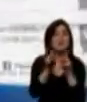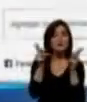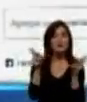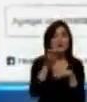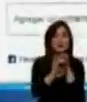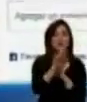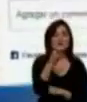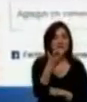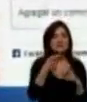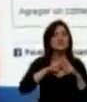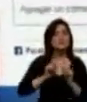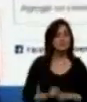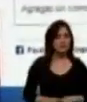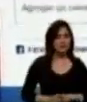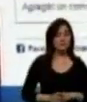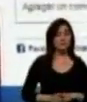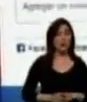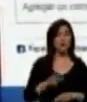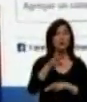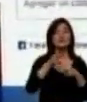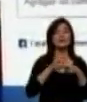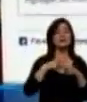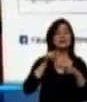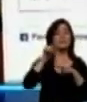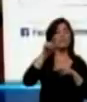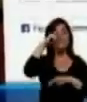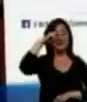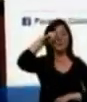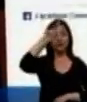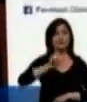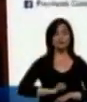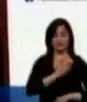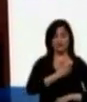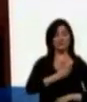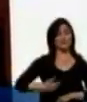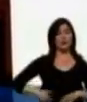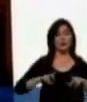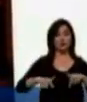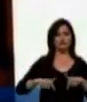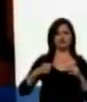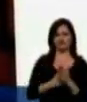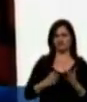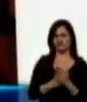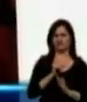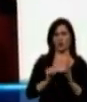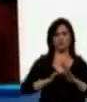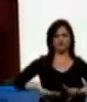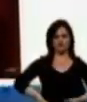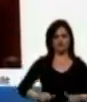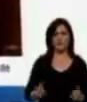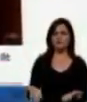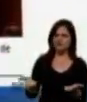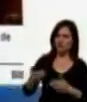2013. El Universal de México dice: Lenín Moreno asume como presidente de Ecuador, anunció hoy una batalla frontal contra la corrupción e instó